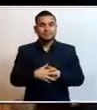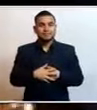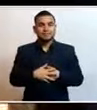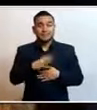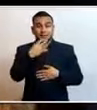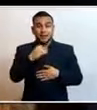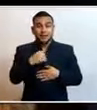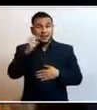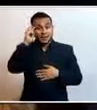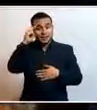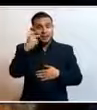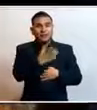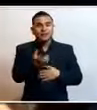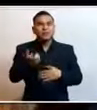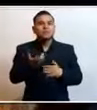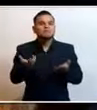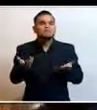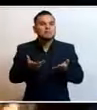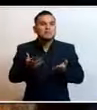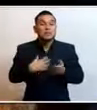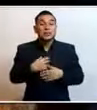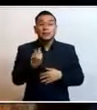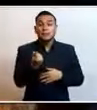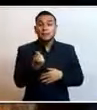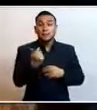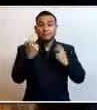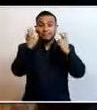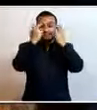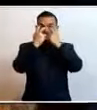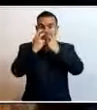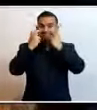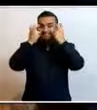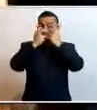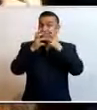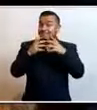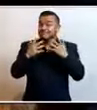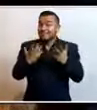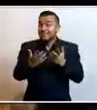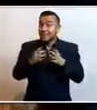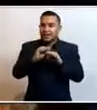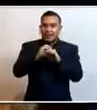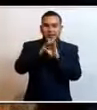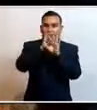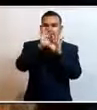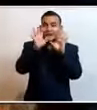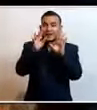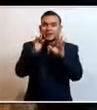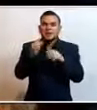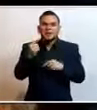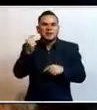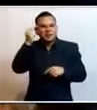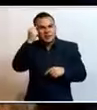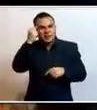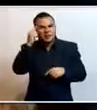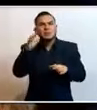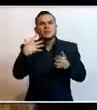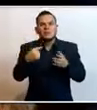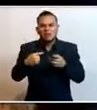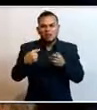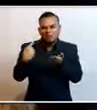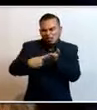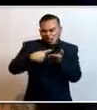Así se mueven, por dinero. Pero claro, nosotros, a diferencia, ¿por qué creen que discutimos tanto con la